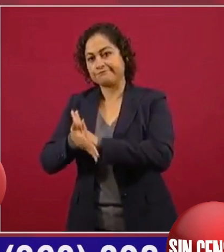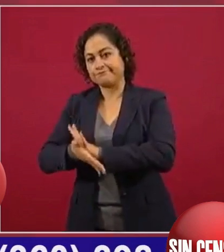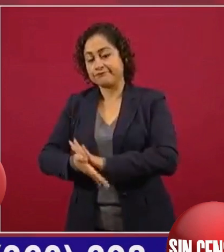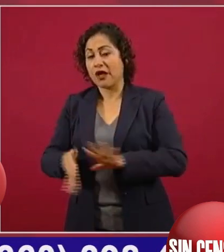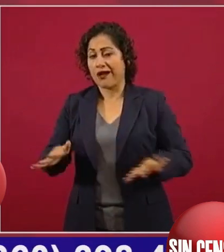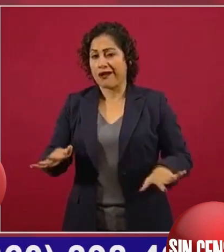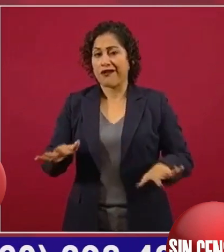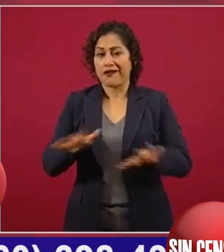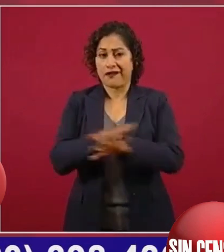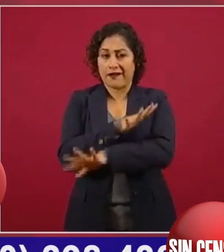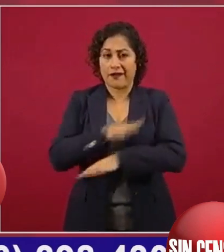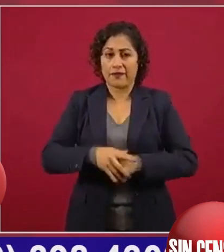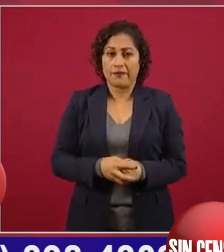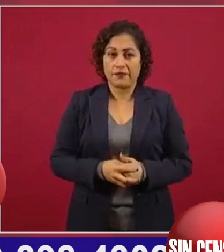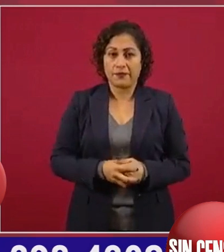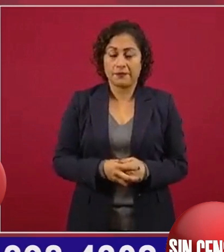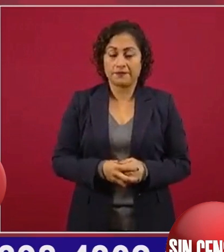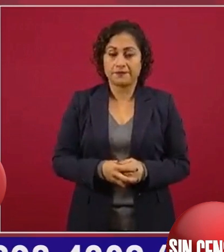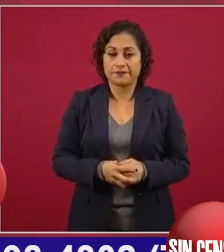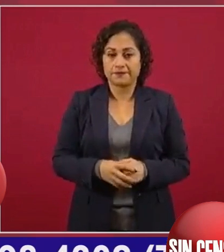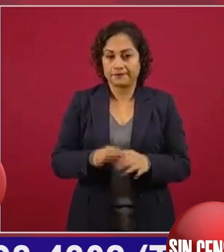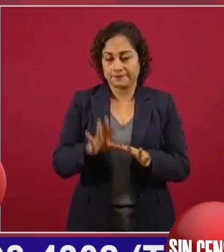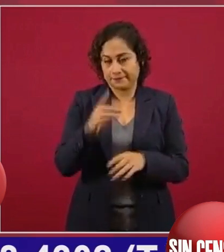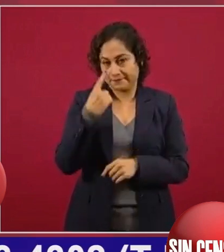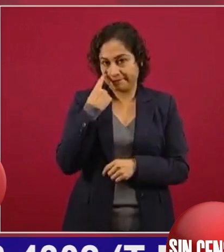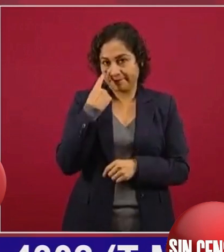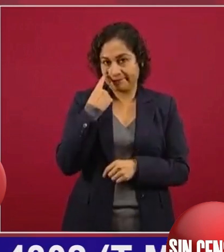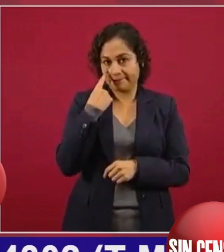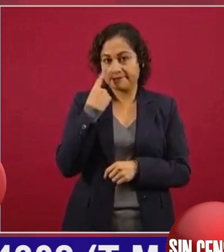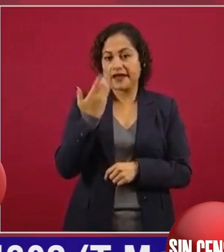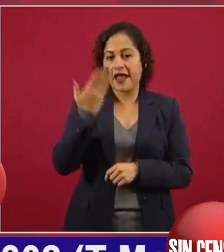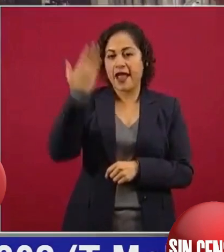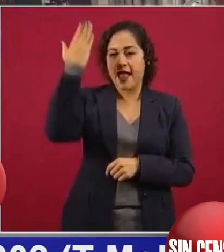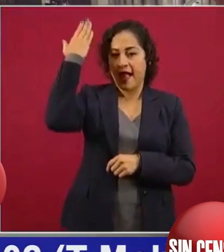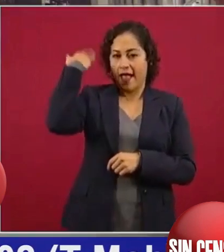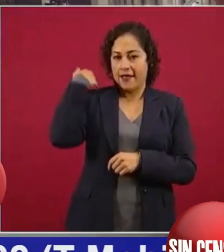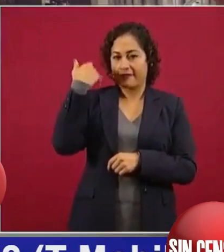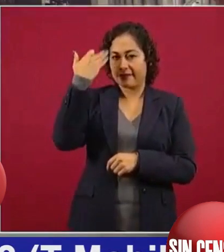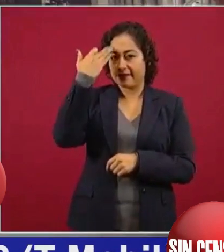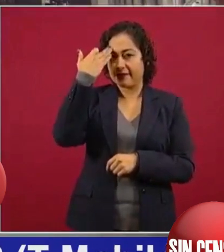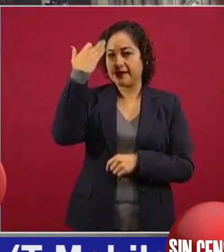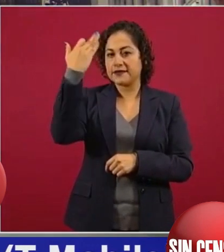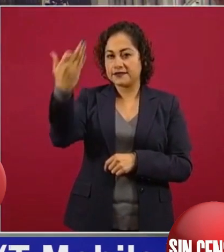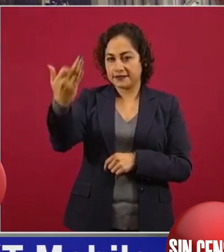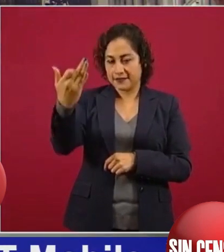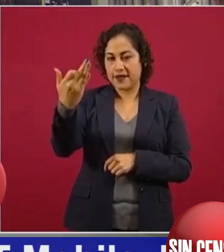Cuando la independencia